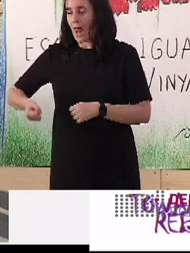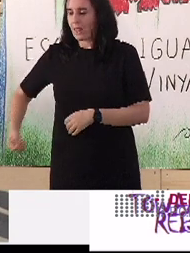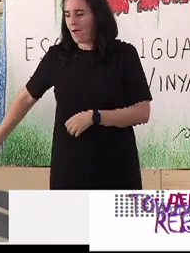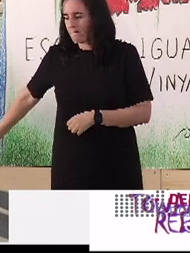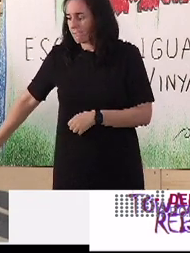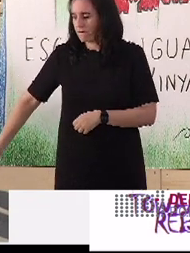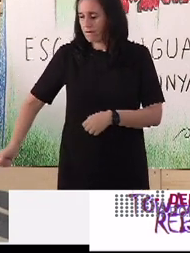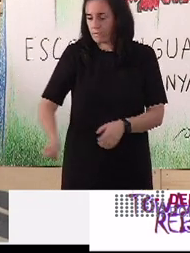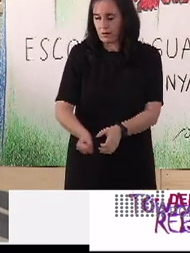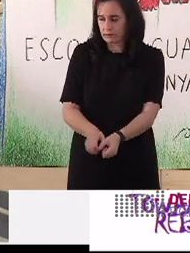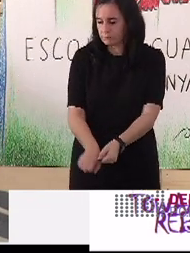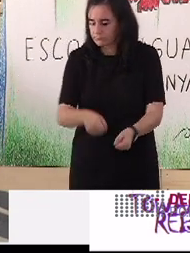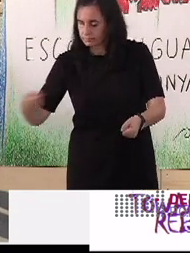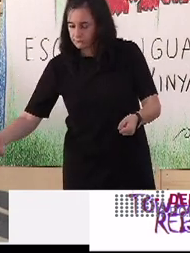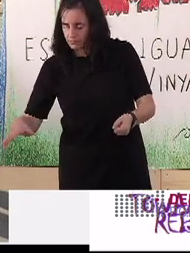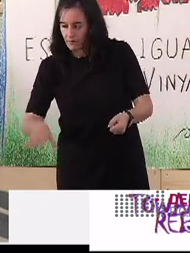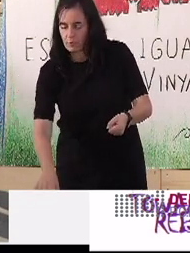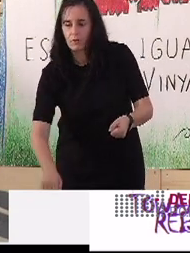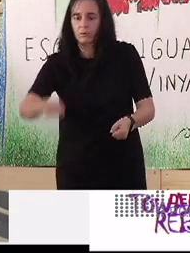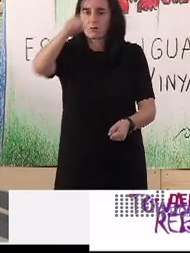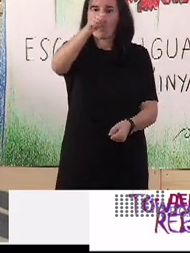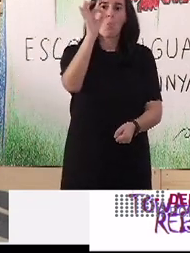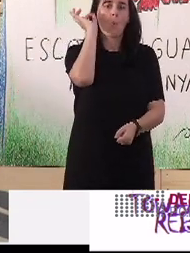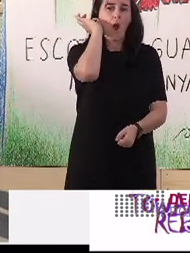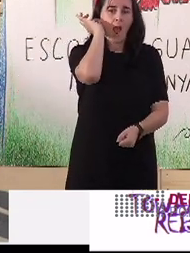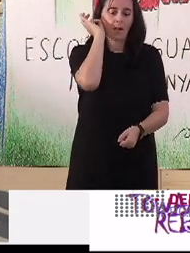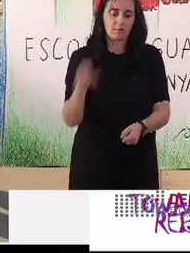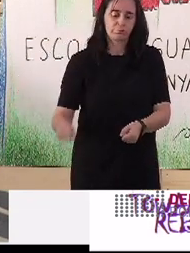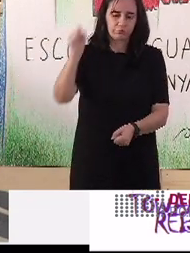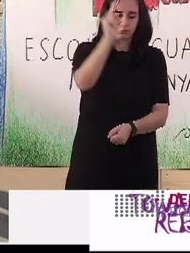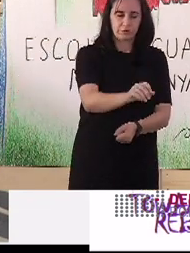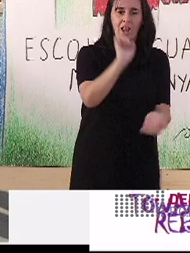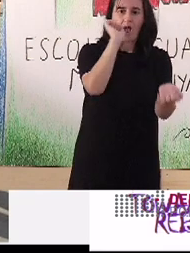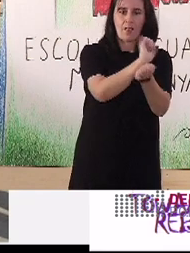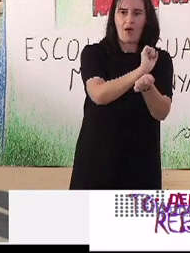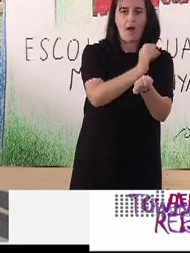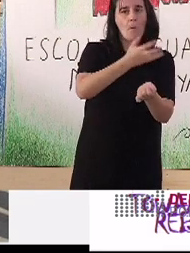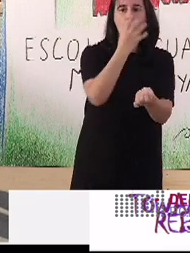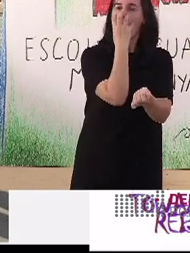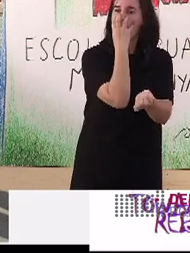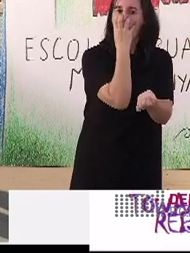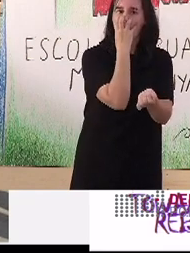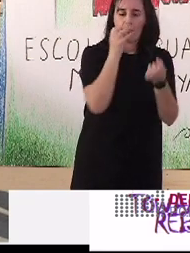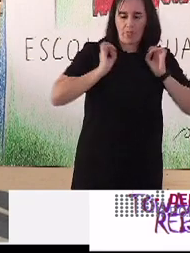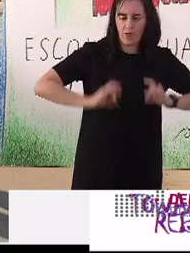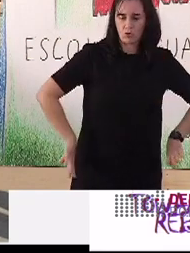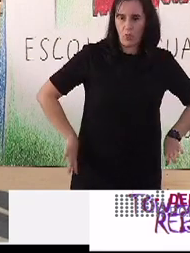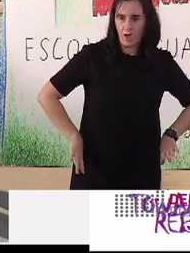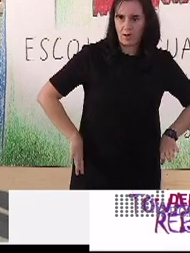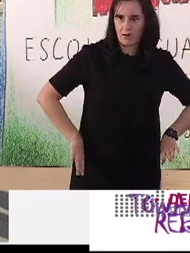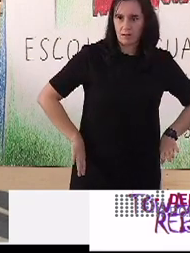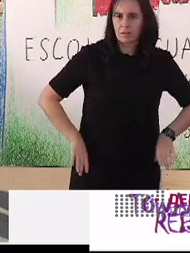maleta saca a una mujer maniatada, con un bozal y desnuda. ¿Cuándo las mujeres estamos en